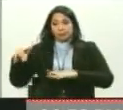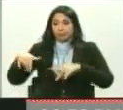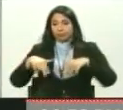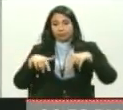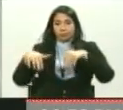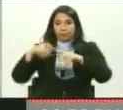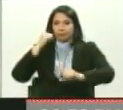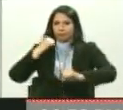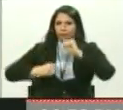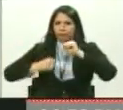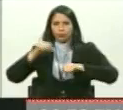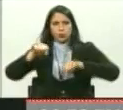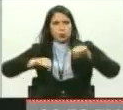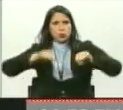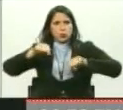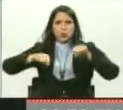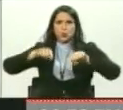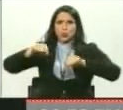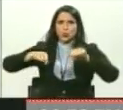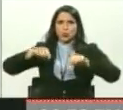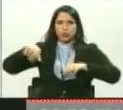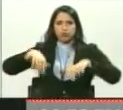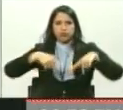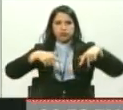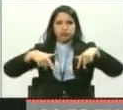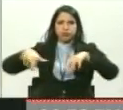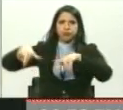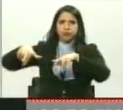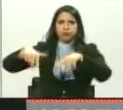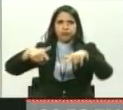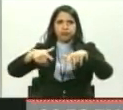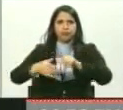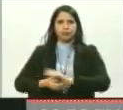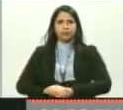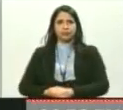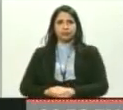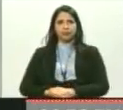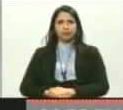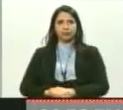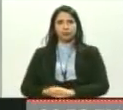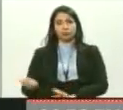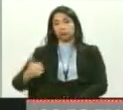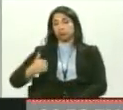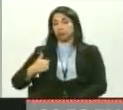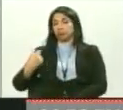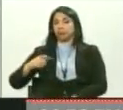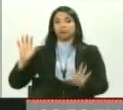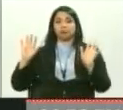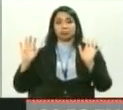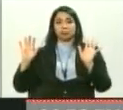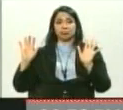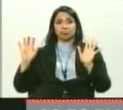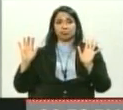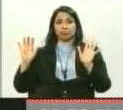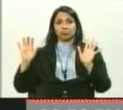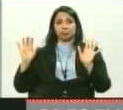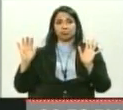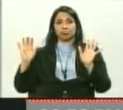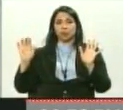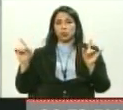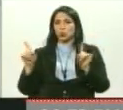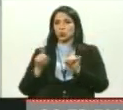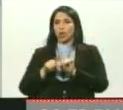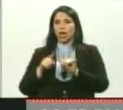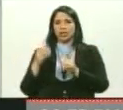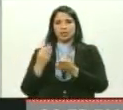a correr con su bicicleta, con sus patines, con su patineta, con lo que tenga, pues, como siempre, con